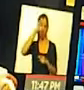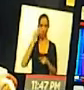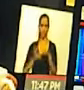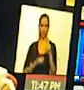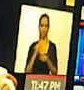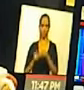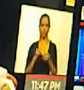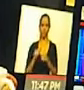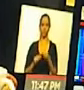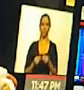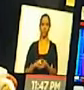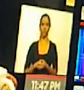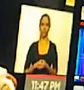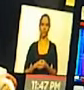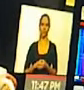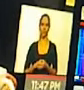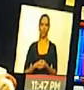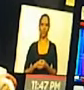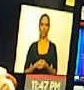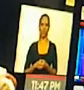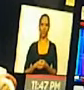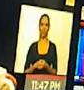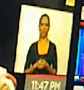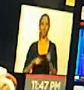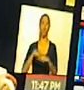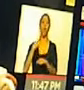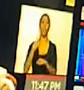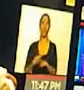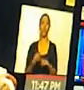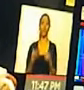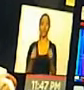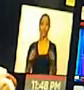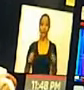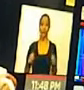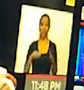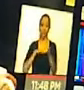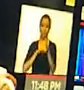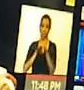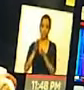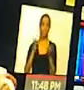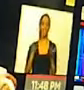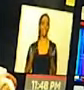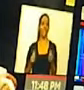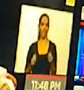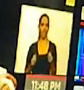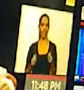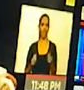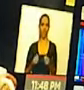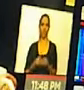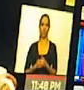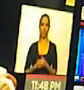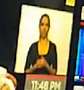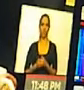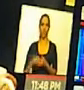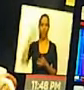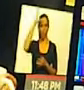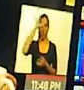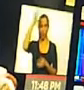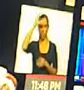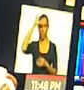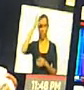se viene generando, que después de tanto trasegar, después de tanto martillar en la conciencia, bueno, en esa